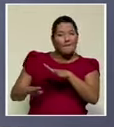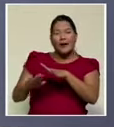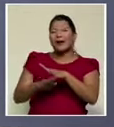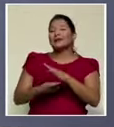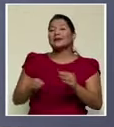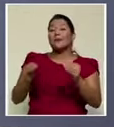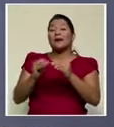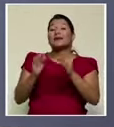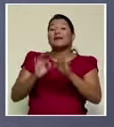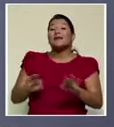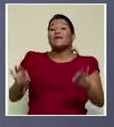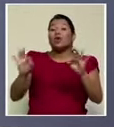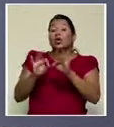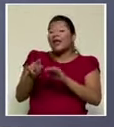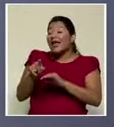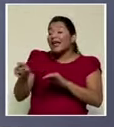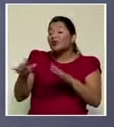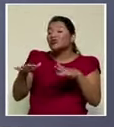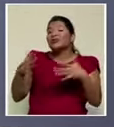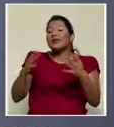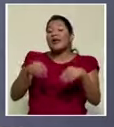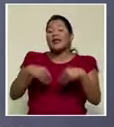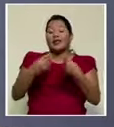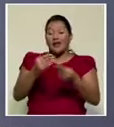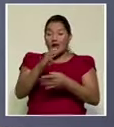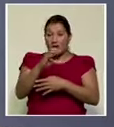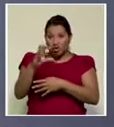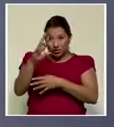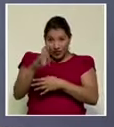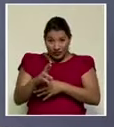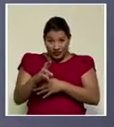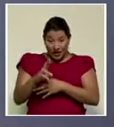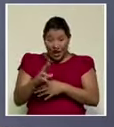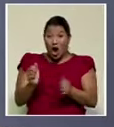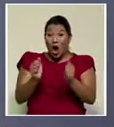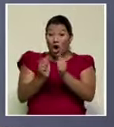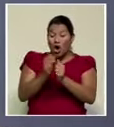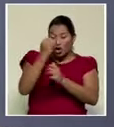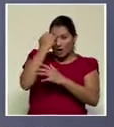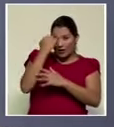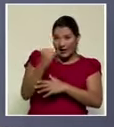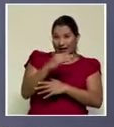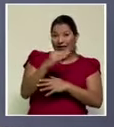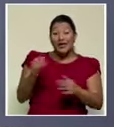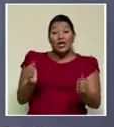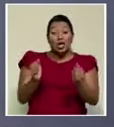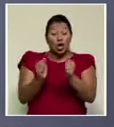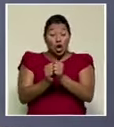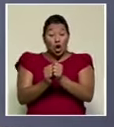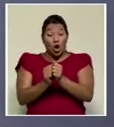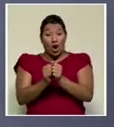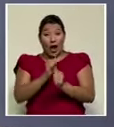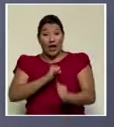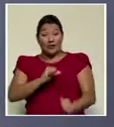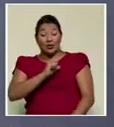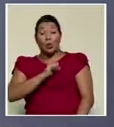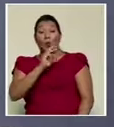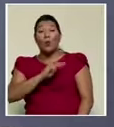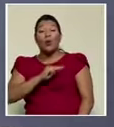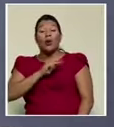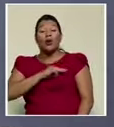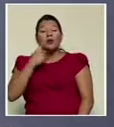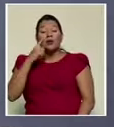y qué es lo que le ofrecen al país en sus ideas y en su fibra moral también, para hacer una buena decisión,